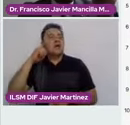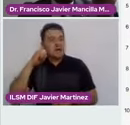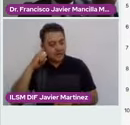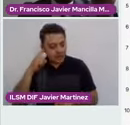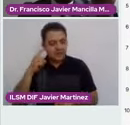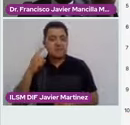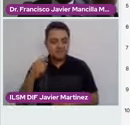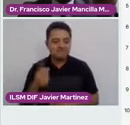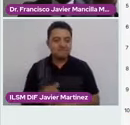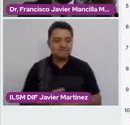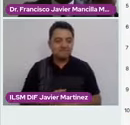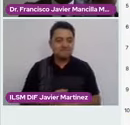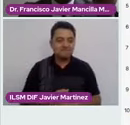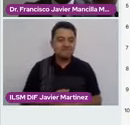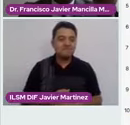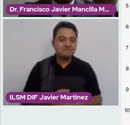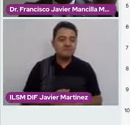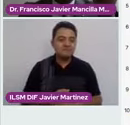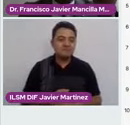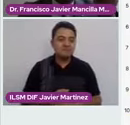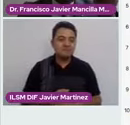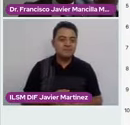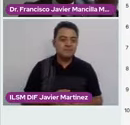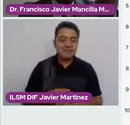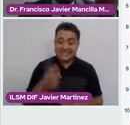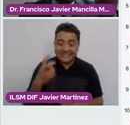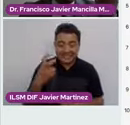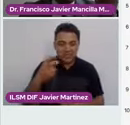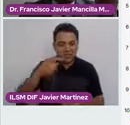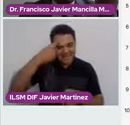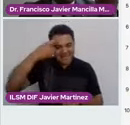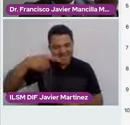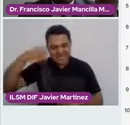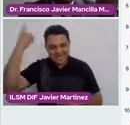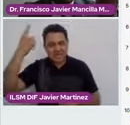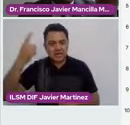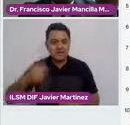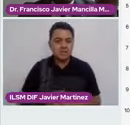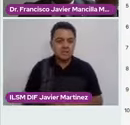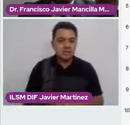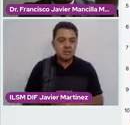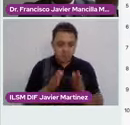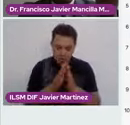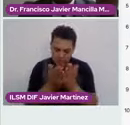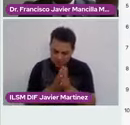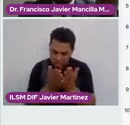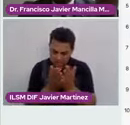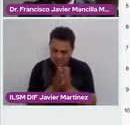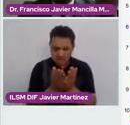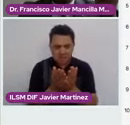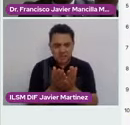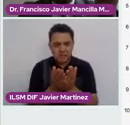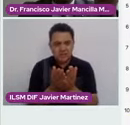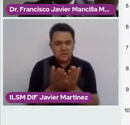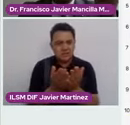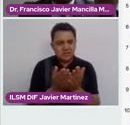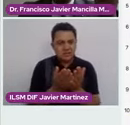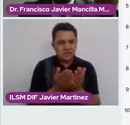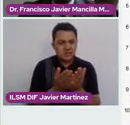en llanas y sencillas palabras. Este son libros de fisiología muy, muy, muy,